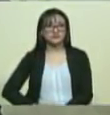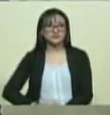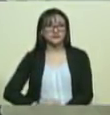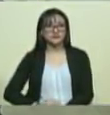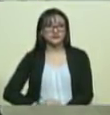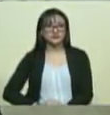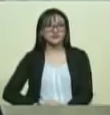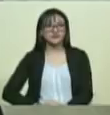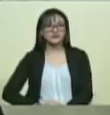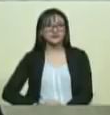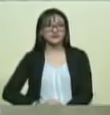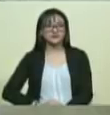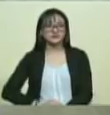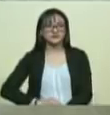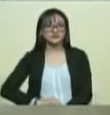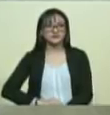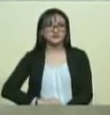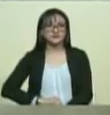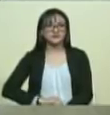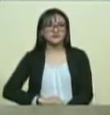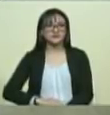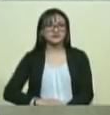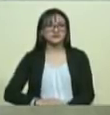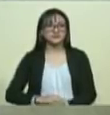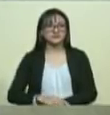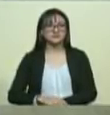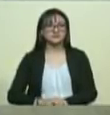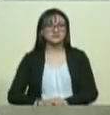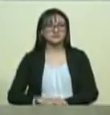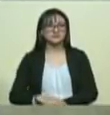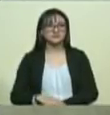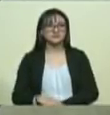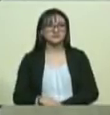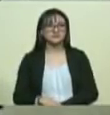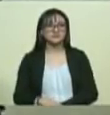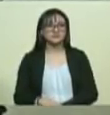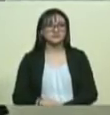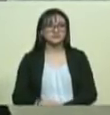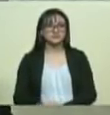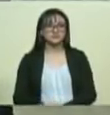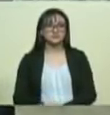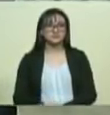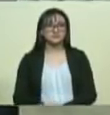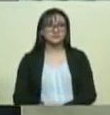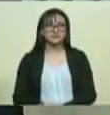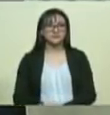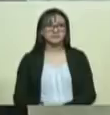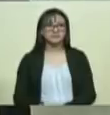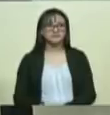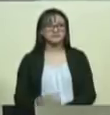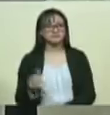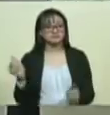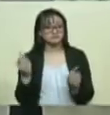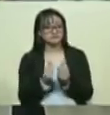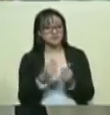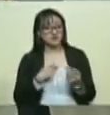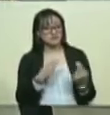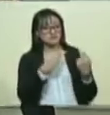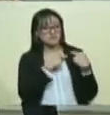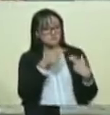Muchísimas gracias, buenos días. En efecto, venimos a hacer una tarea de acompañamiento internacional